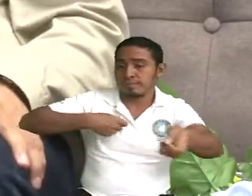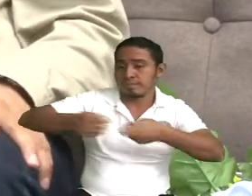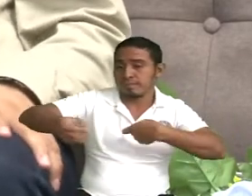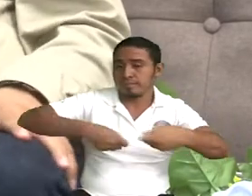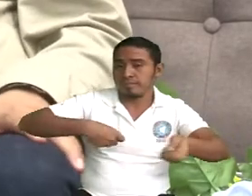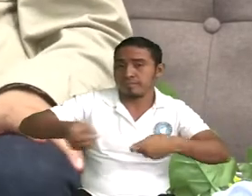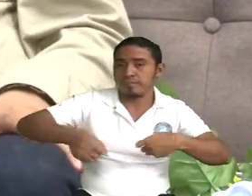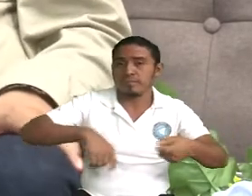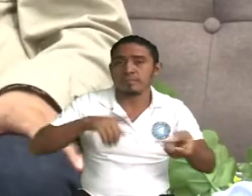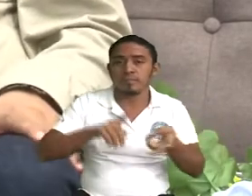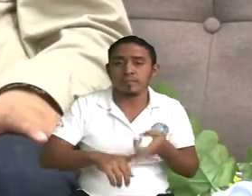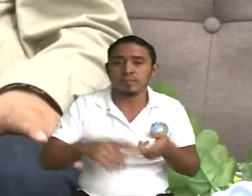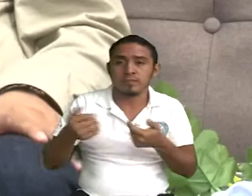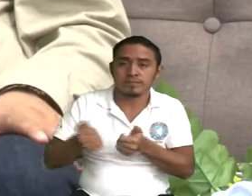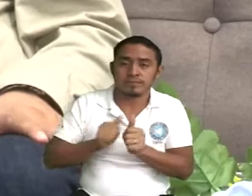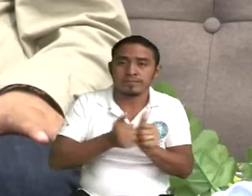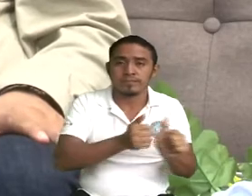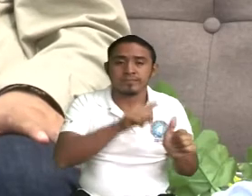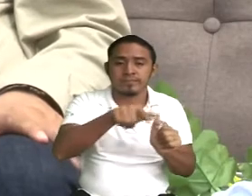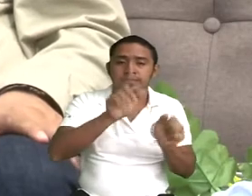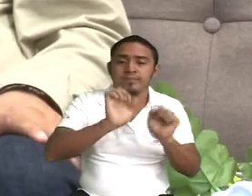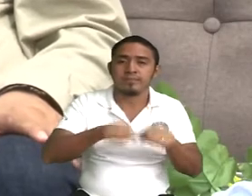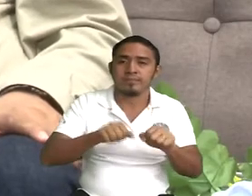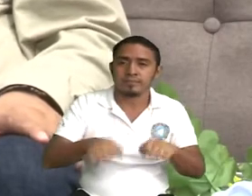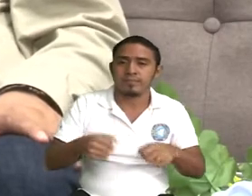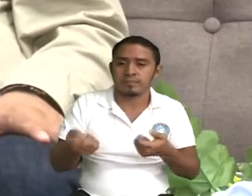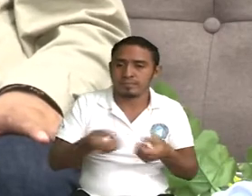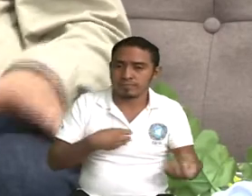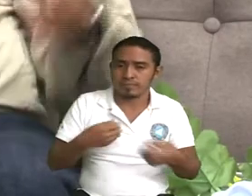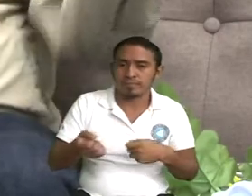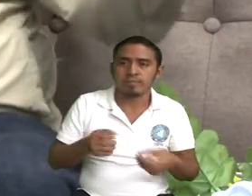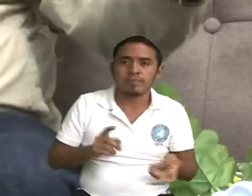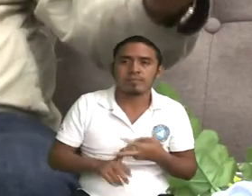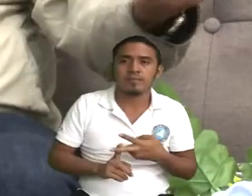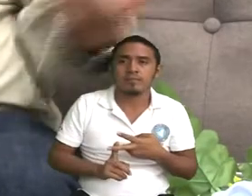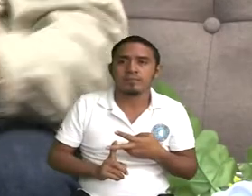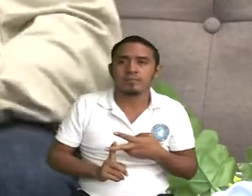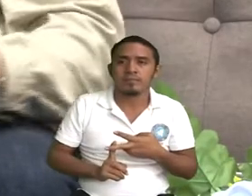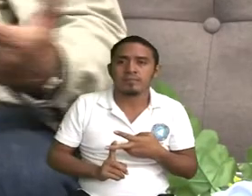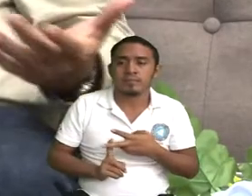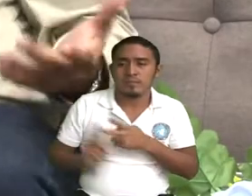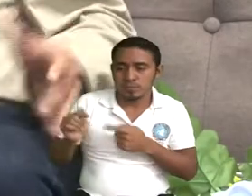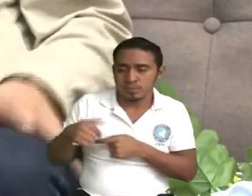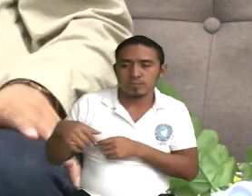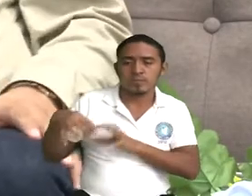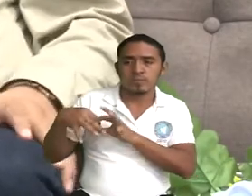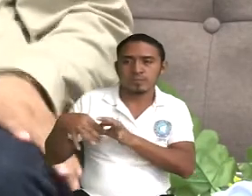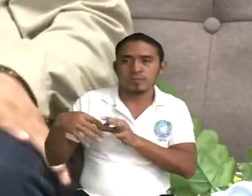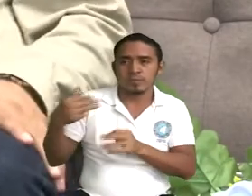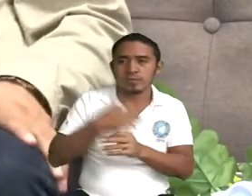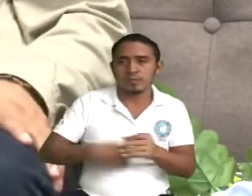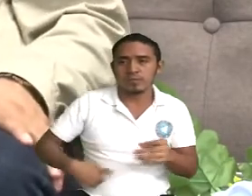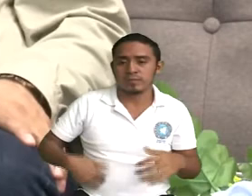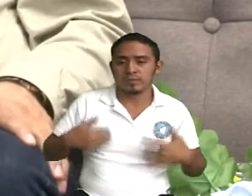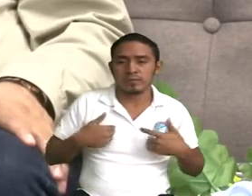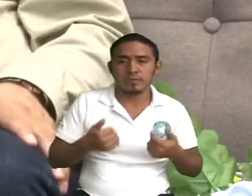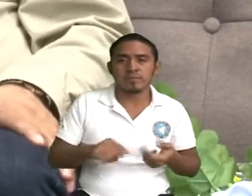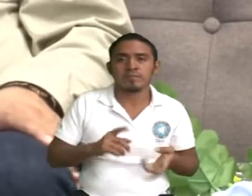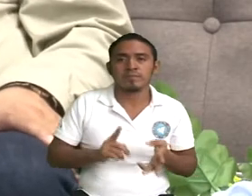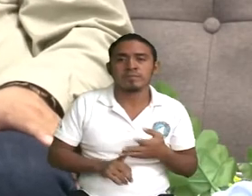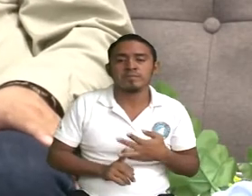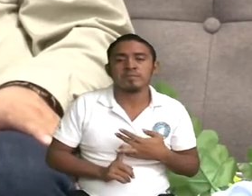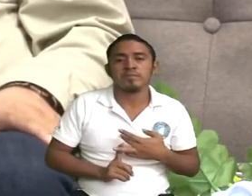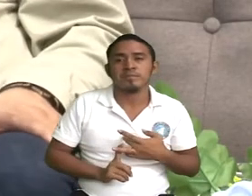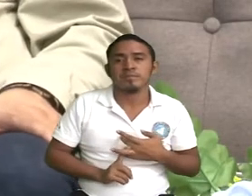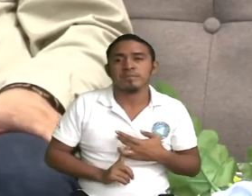productos, nosotros les acompañamos para que puedan cumplir con eso, eso nos pone en relación con el MINSA, nos pone